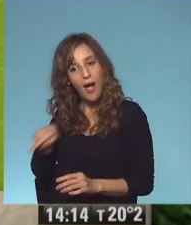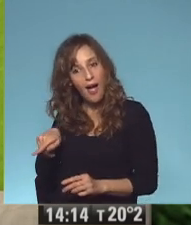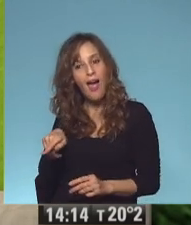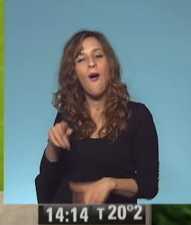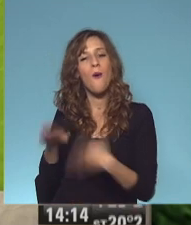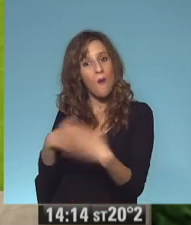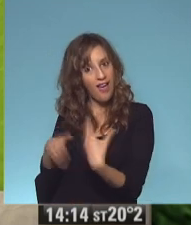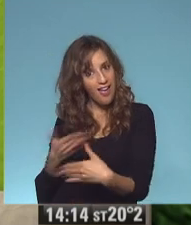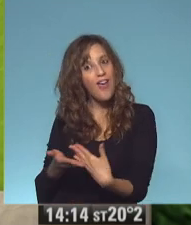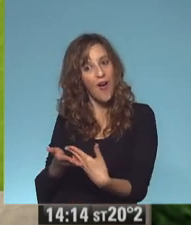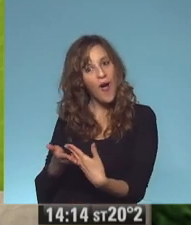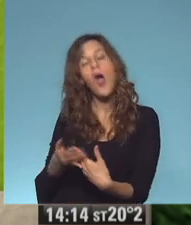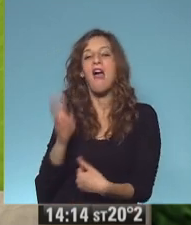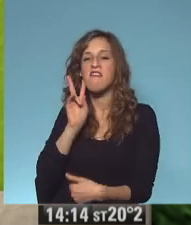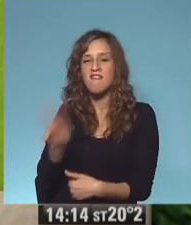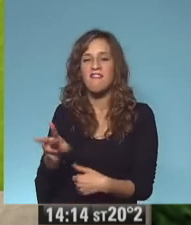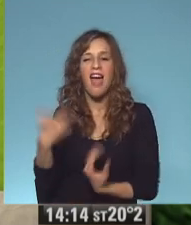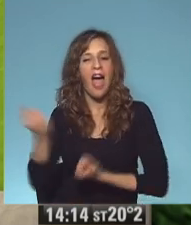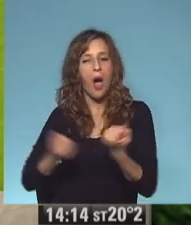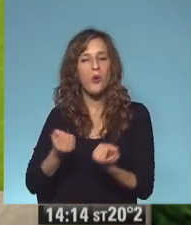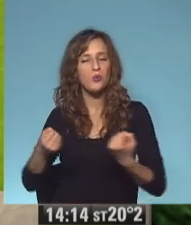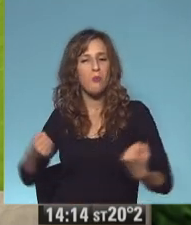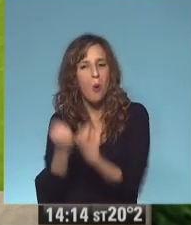Y miramos cómo chocan estos autitos de acá.